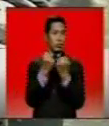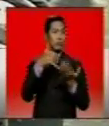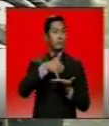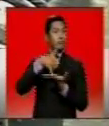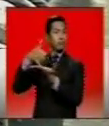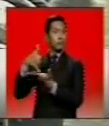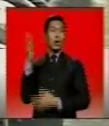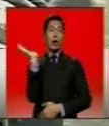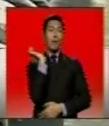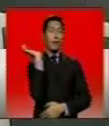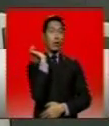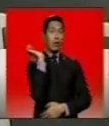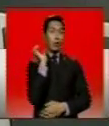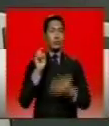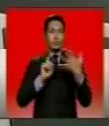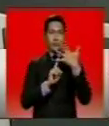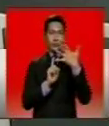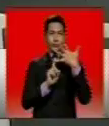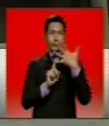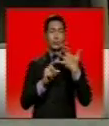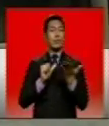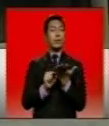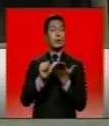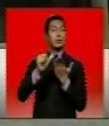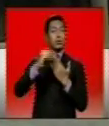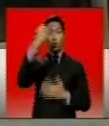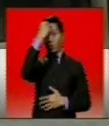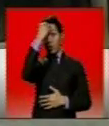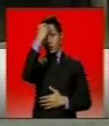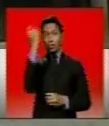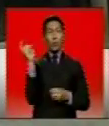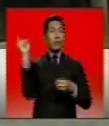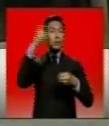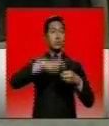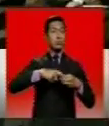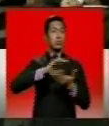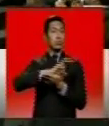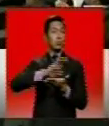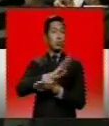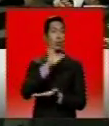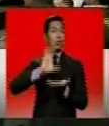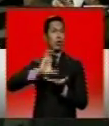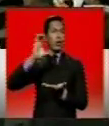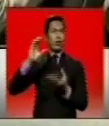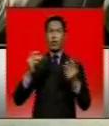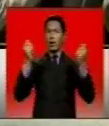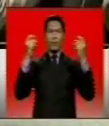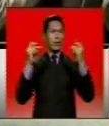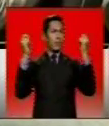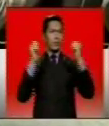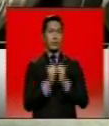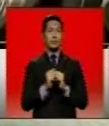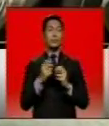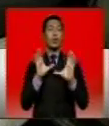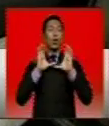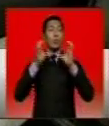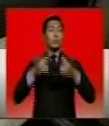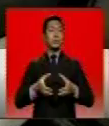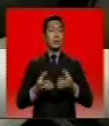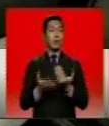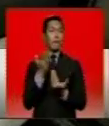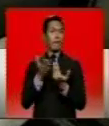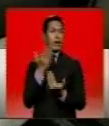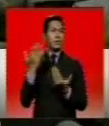José Joaquín Gallegos Lara. Y el Ministerio de Educación por la matriculación en escuelas y colegios. El Comité de Simplificación de Trámites, a través de su